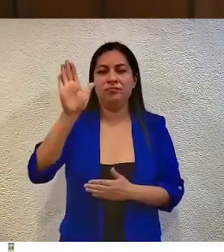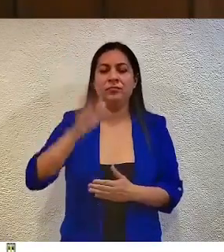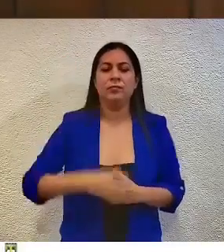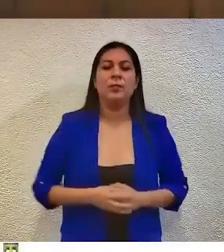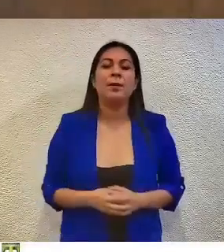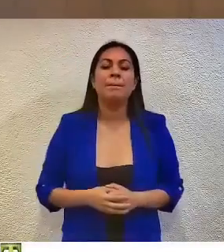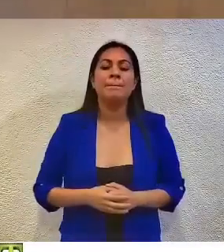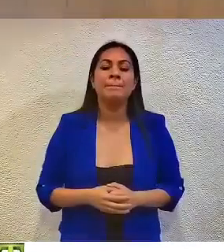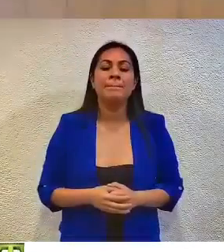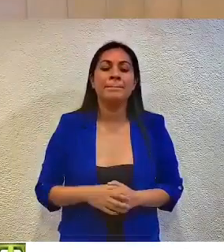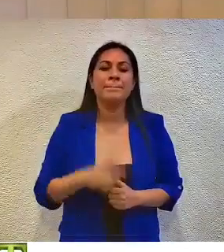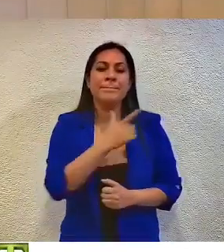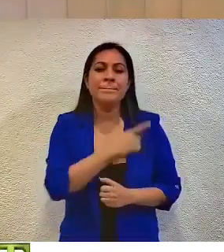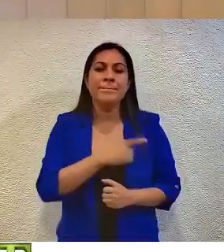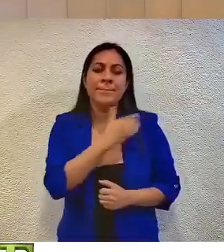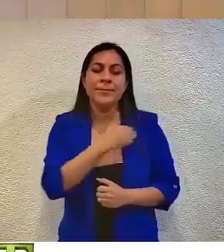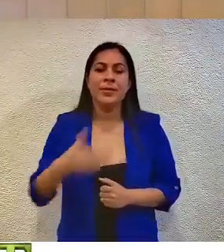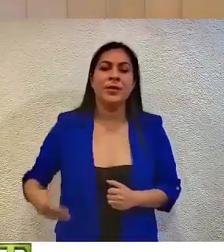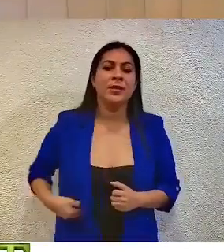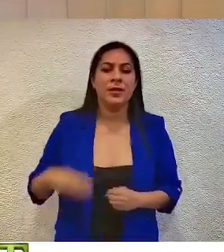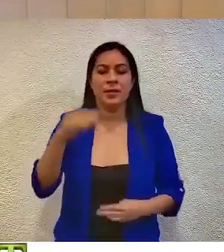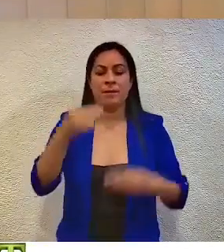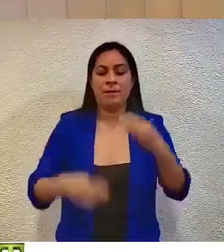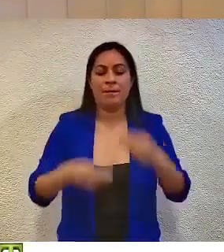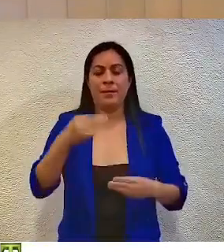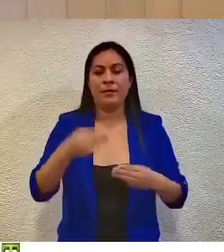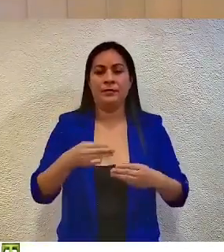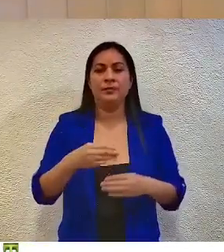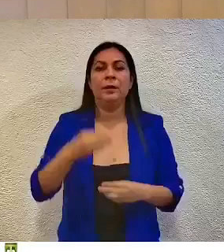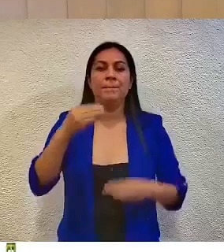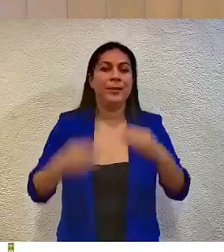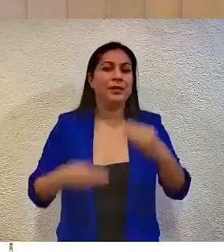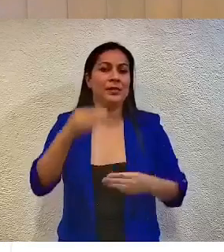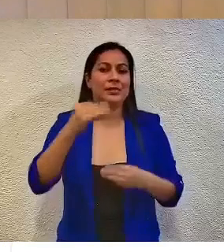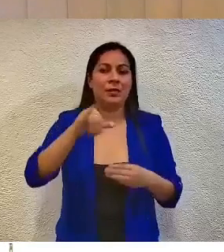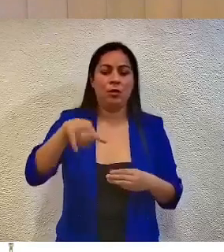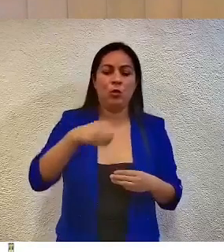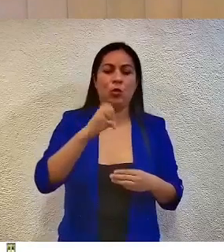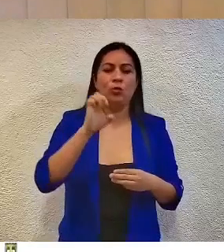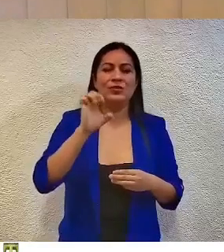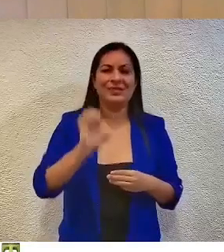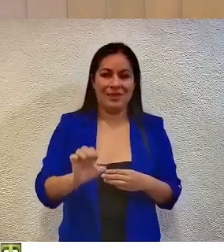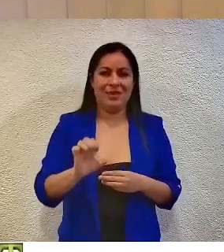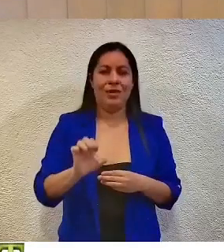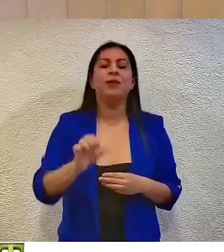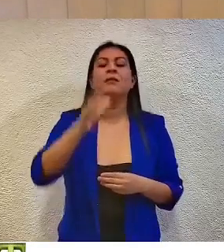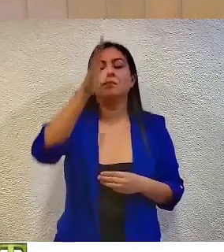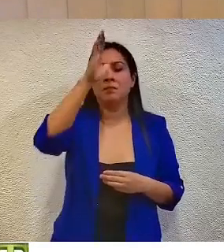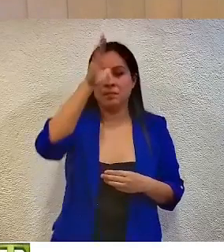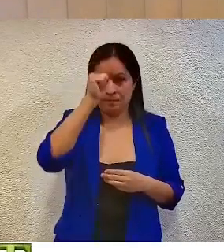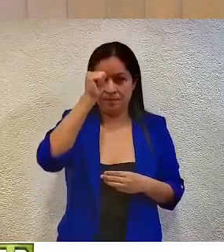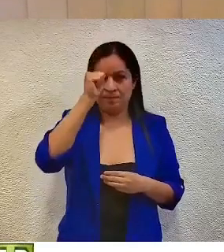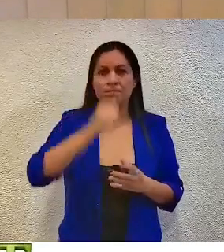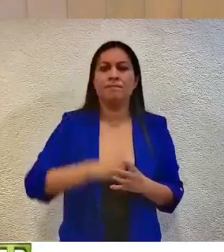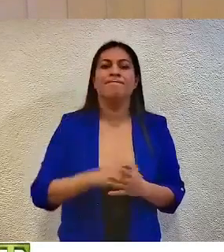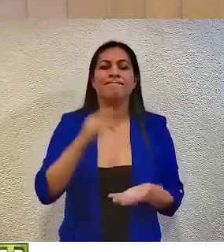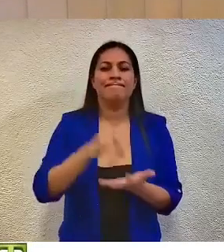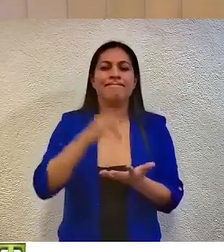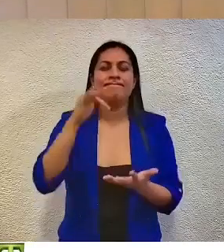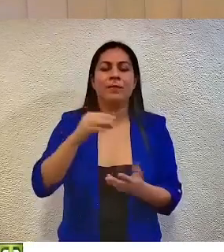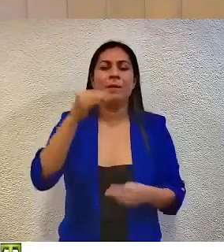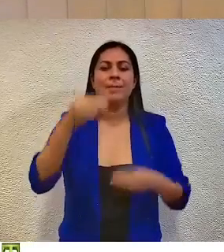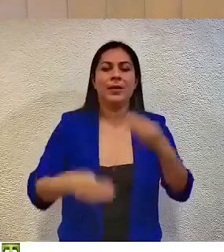favor. Con su autorización, magistrada presidenta. Magistrado José Inés Betancur Salgado. Con el proyecto. Gracias,